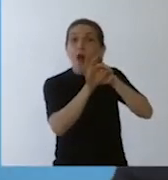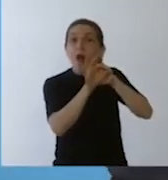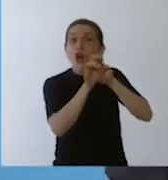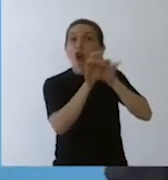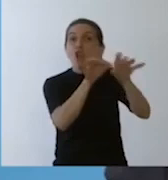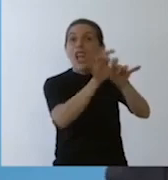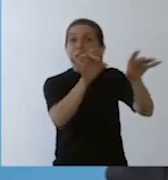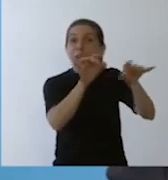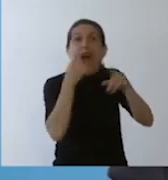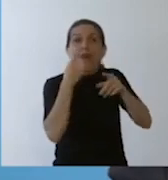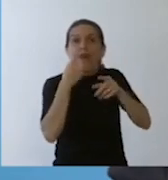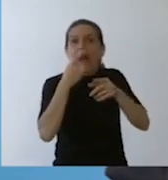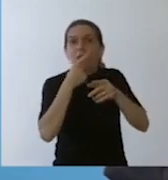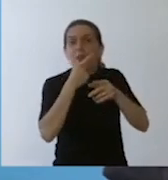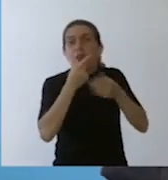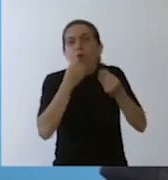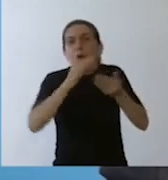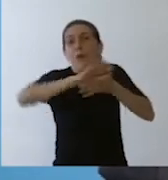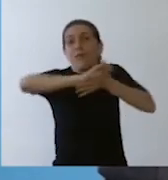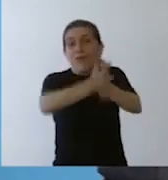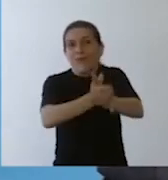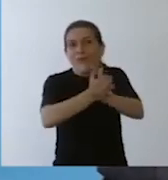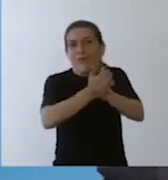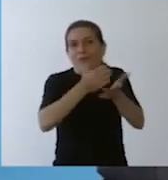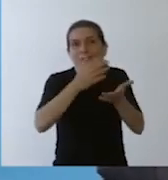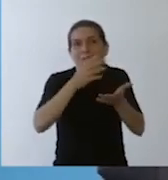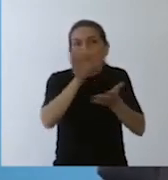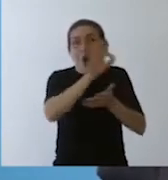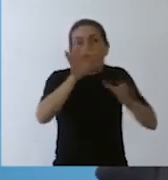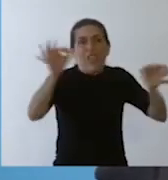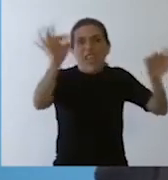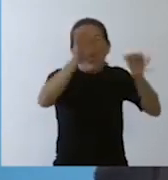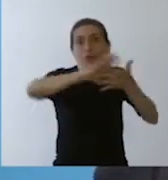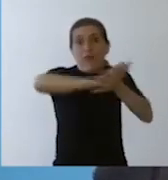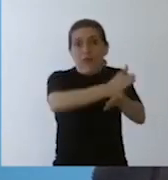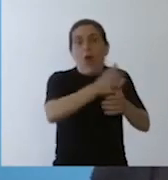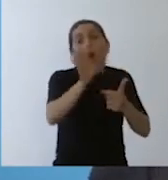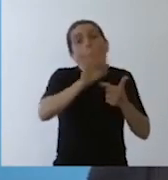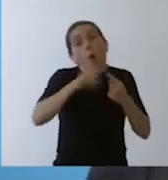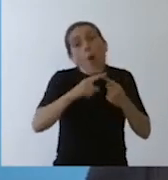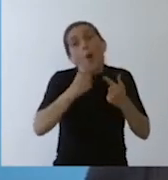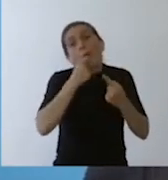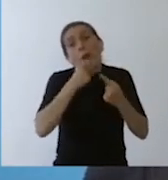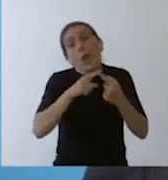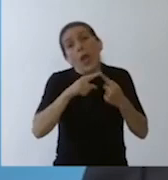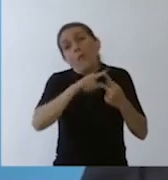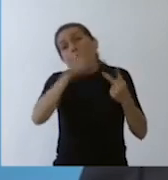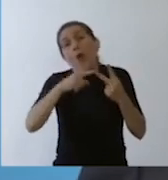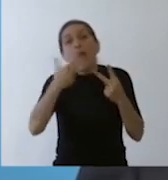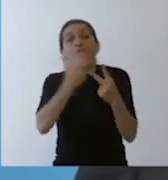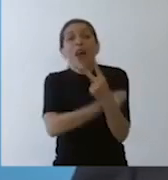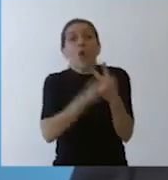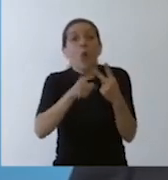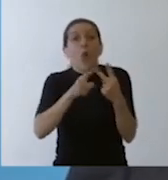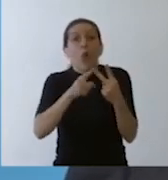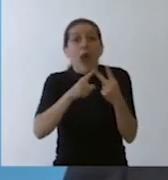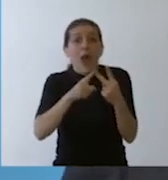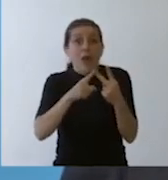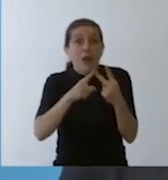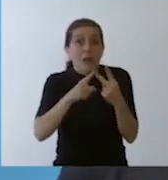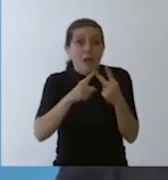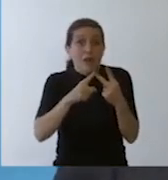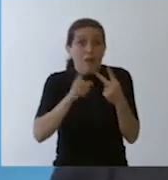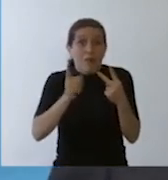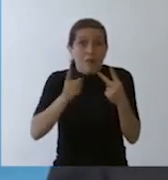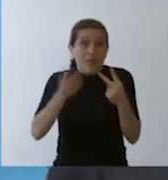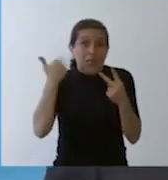de combatirse, o, por supuesto, en el caso de una vacuna que hemos estado hablando con